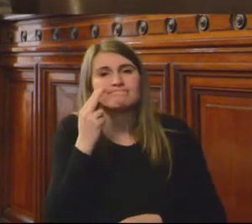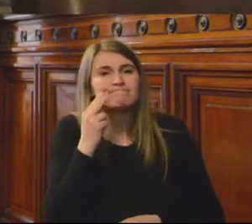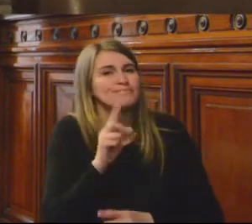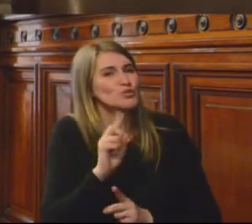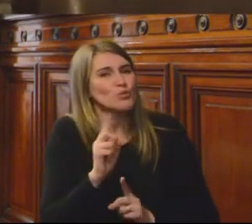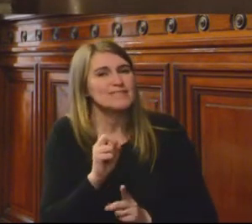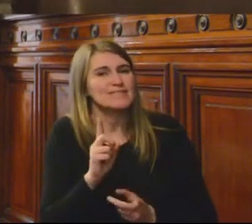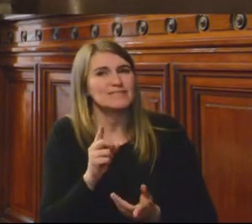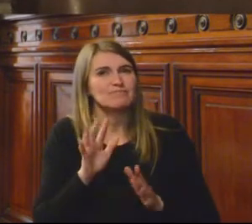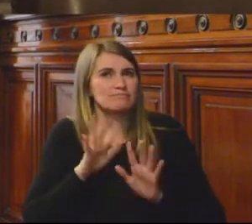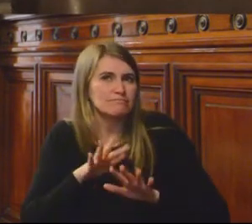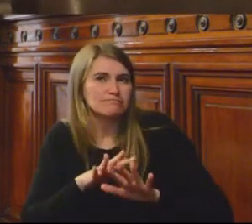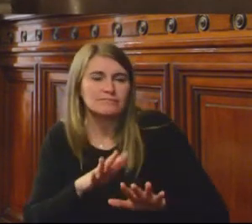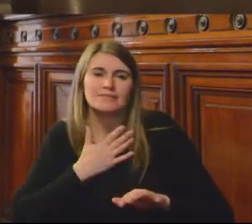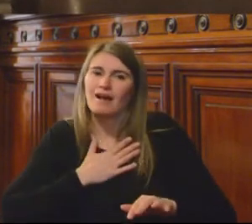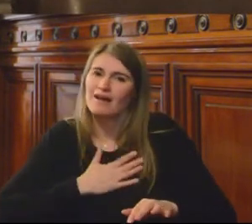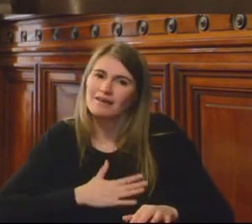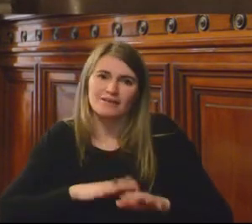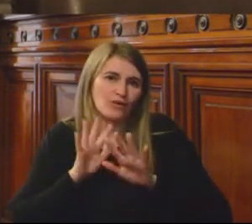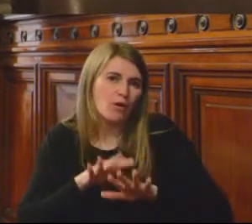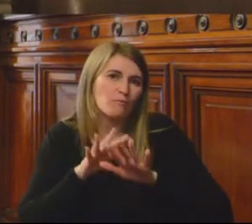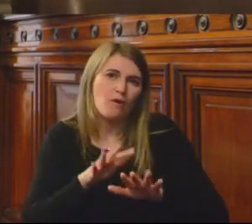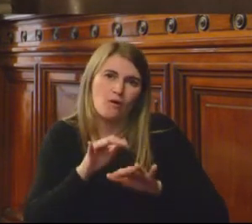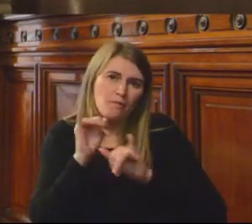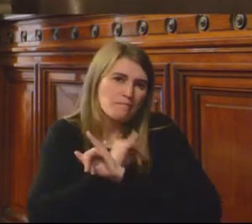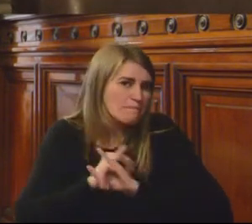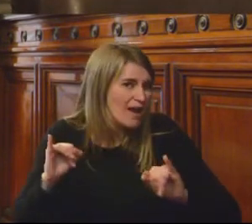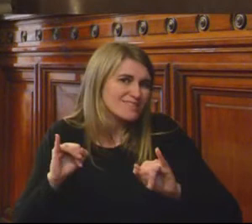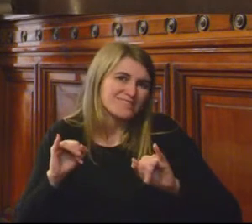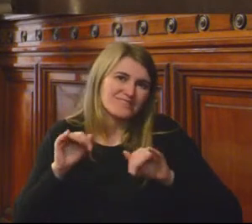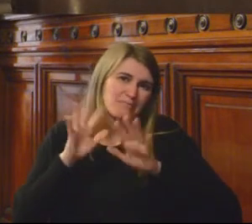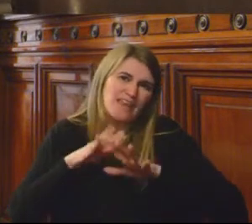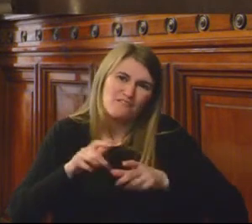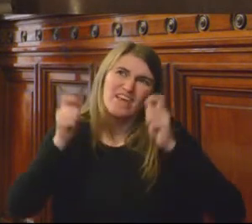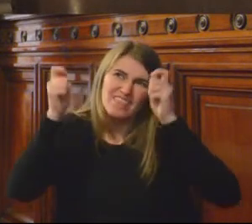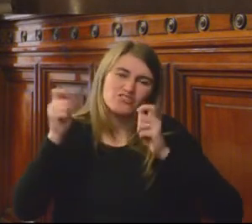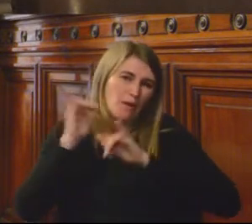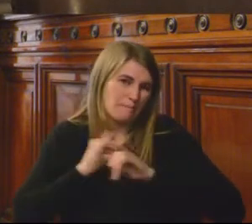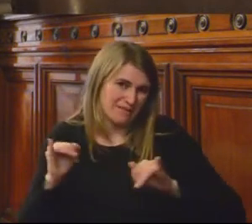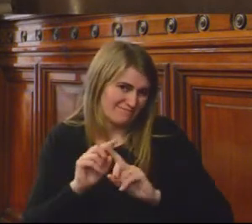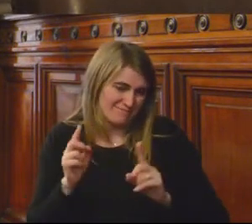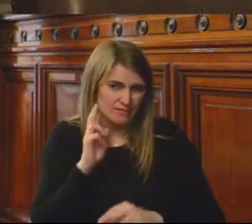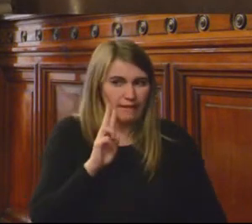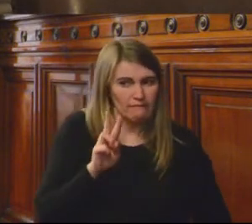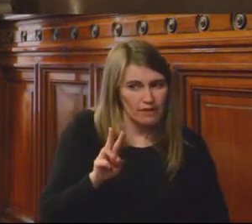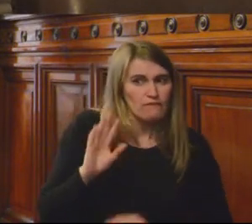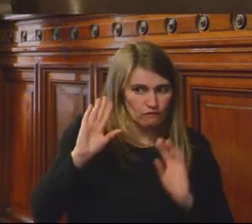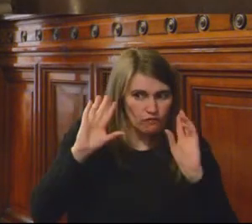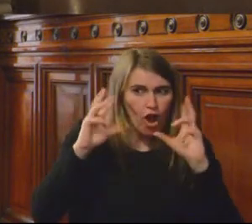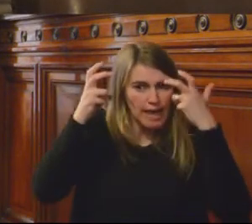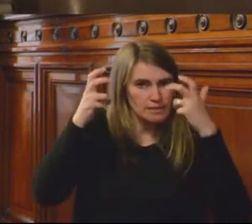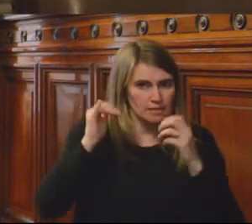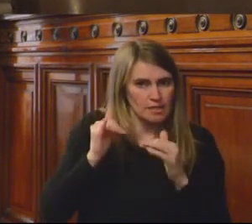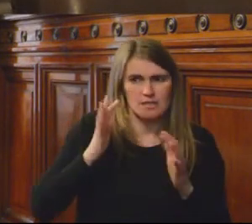de ninguno de los estándares de ejercicio de la manifestación. Fueron actos de verdadera violencia,